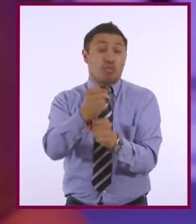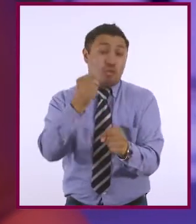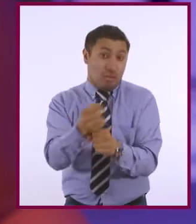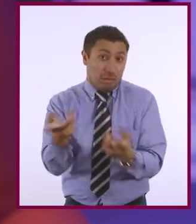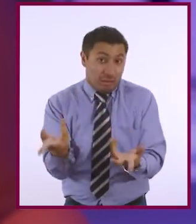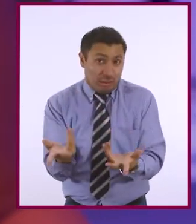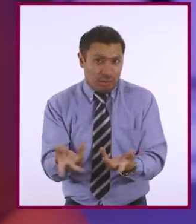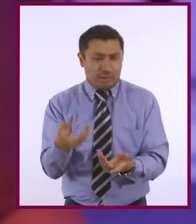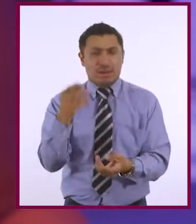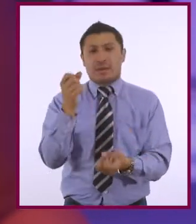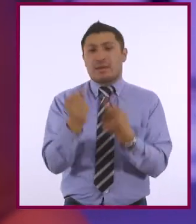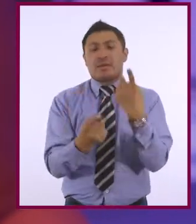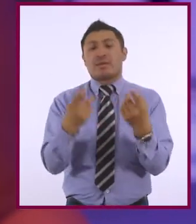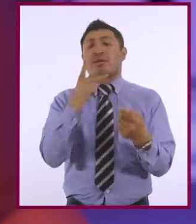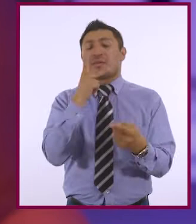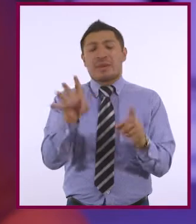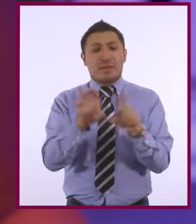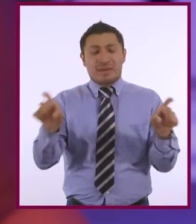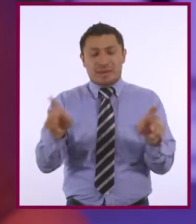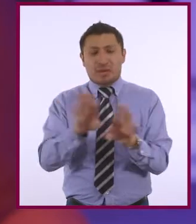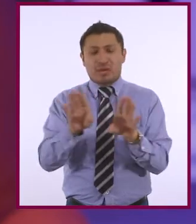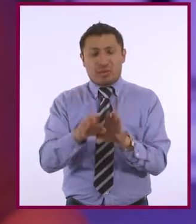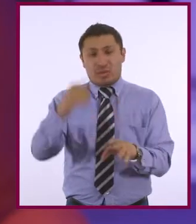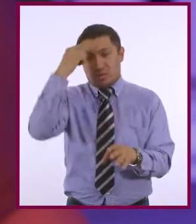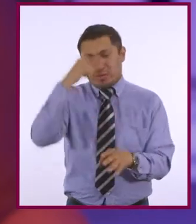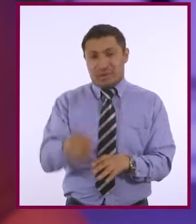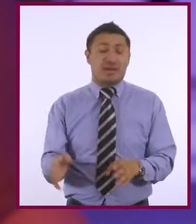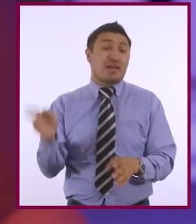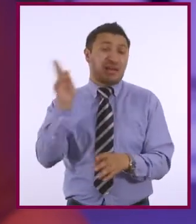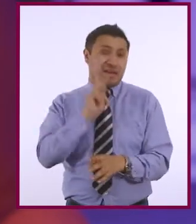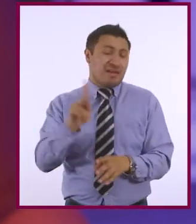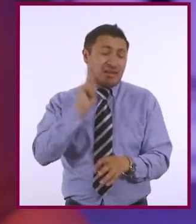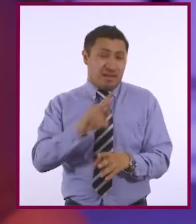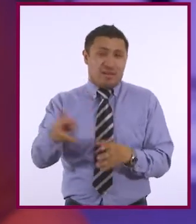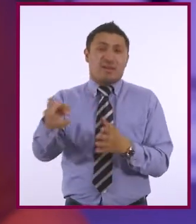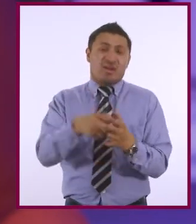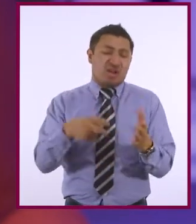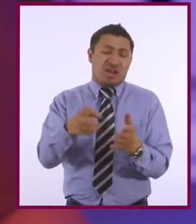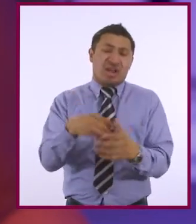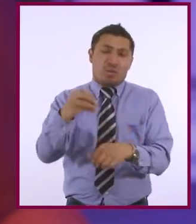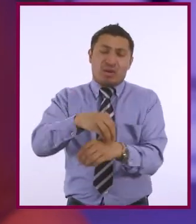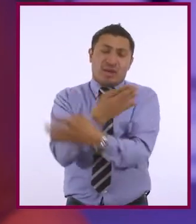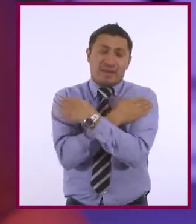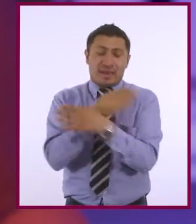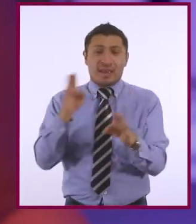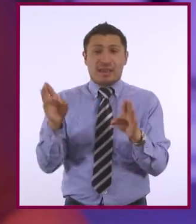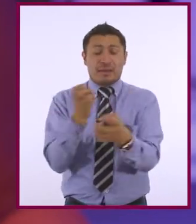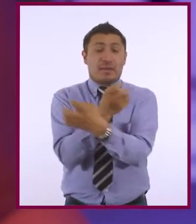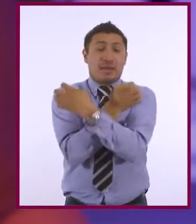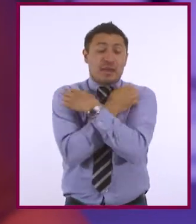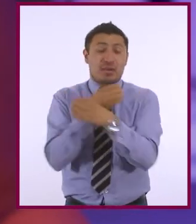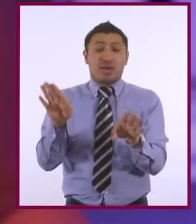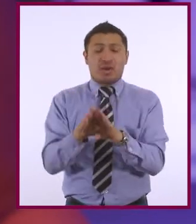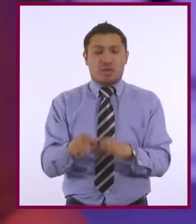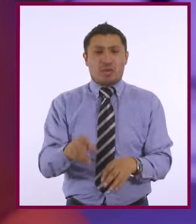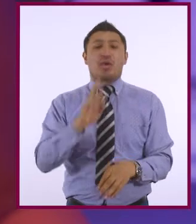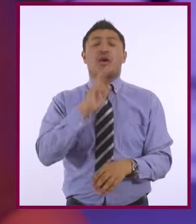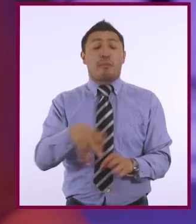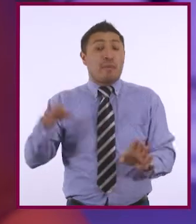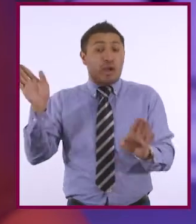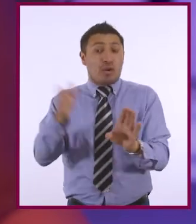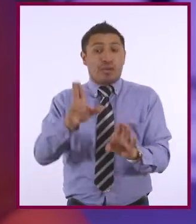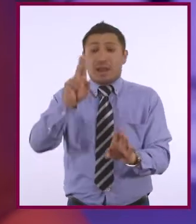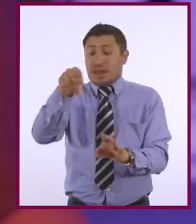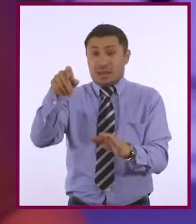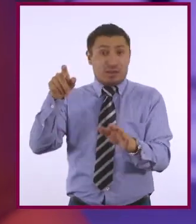escuchan por ahí como para justificar que se les pegue a los niños y a las niñas para educarles, tales como vale más una nalgada a tiempo que un delincuente en la